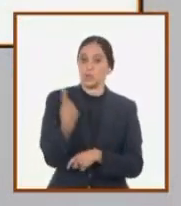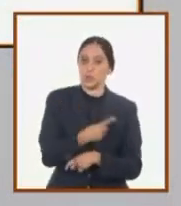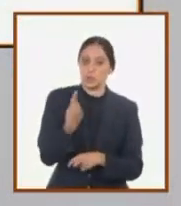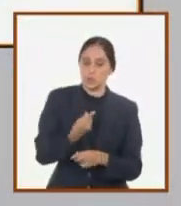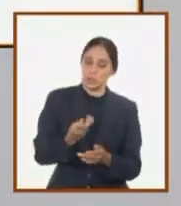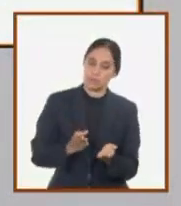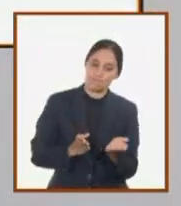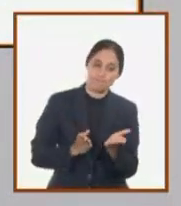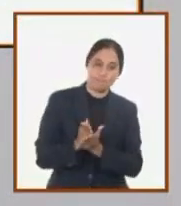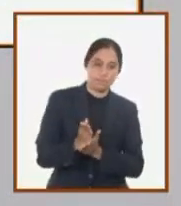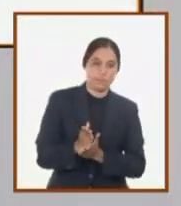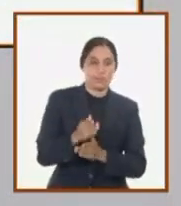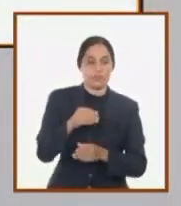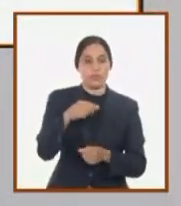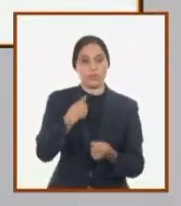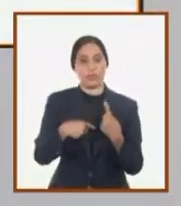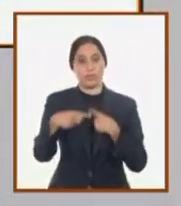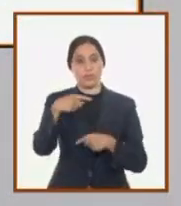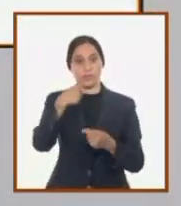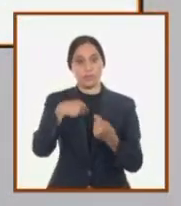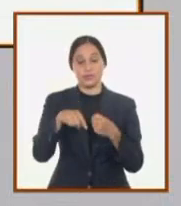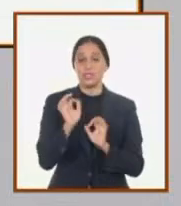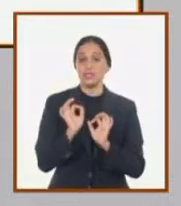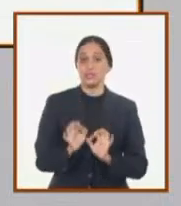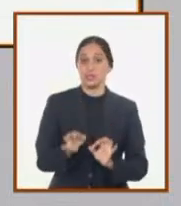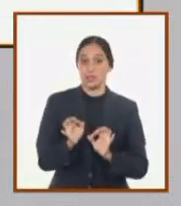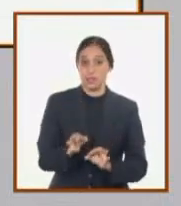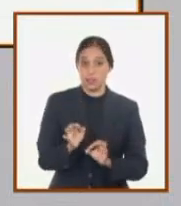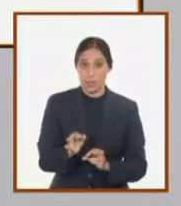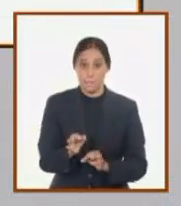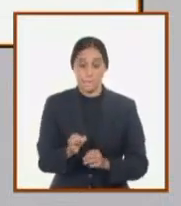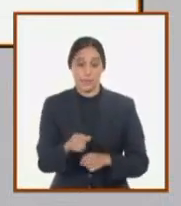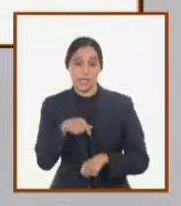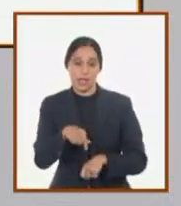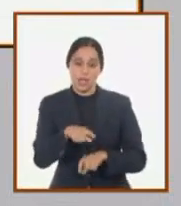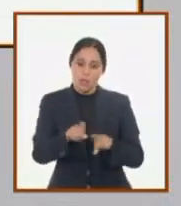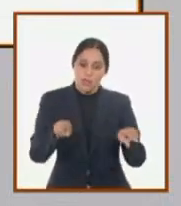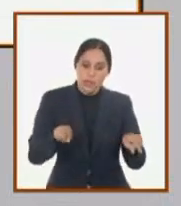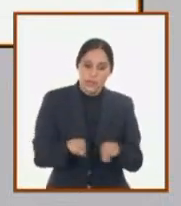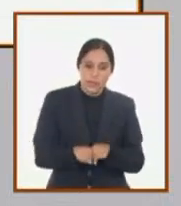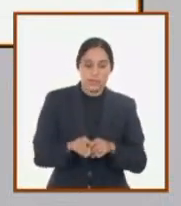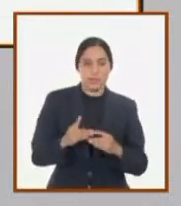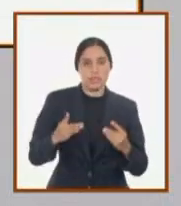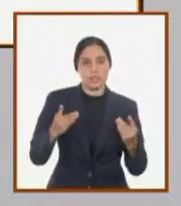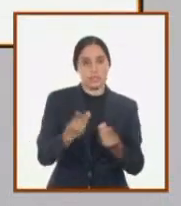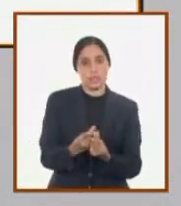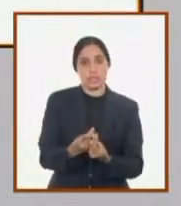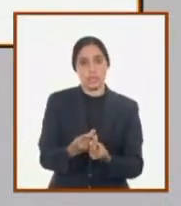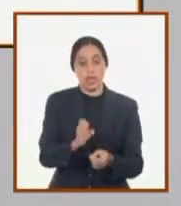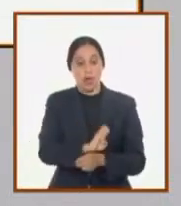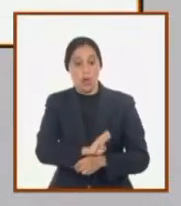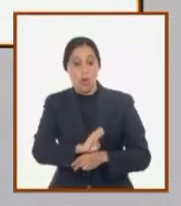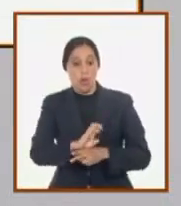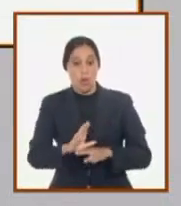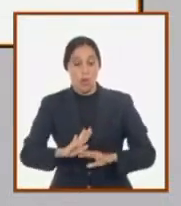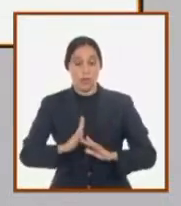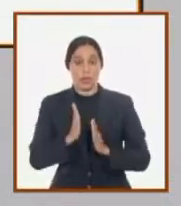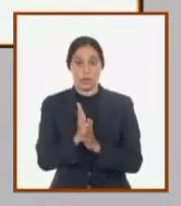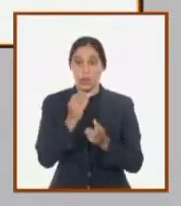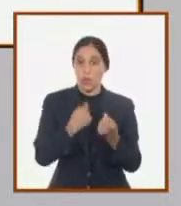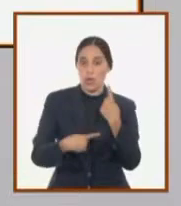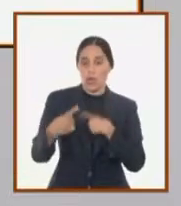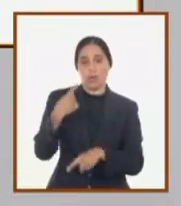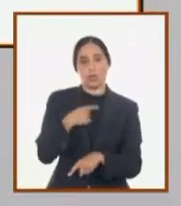que la oficina fuera siempre un monumento vivo a la obra fecunda y la empere cedera